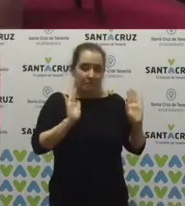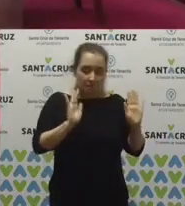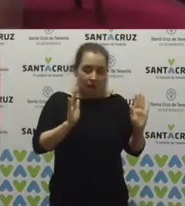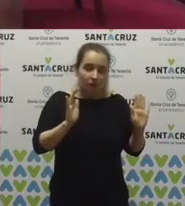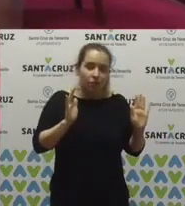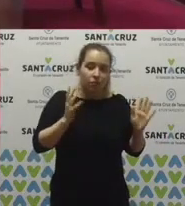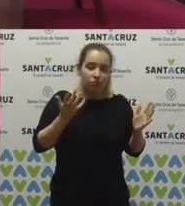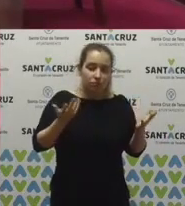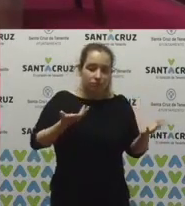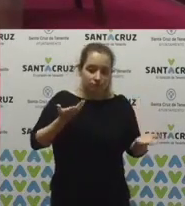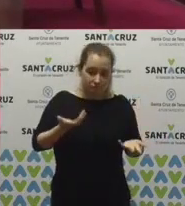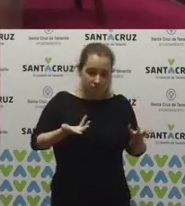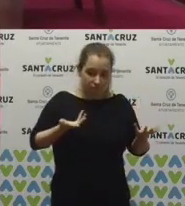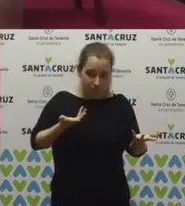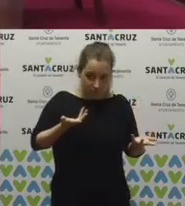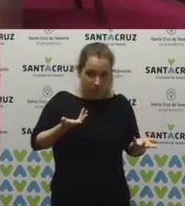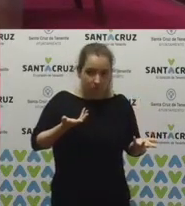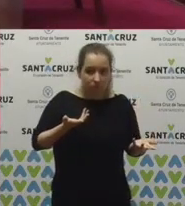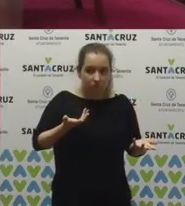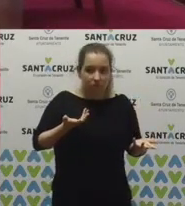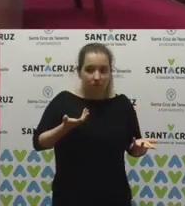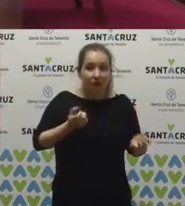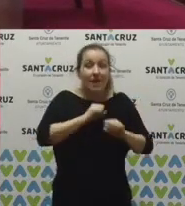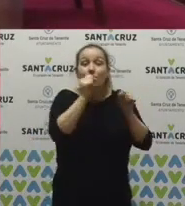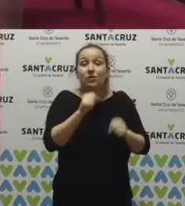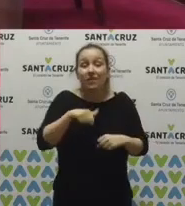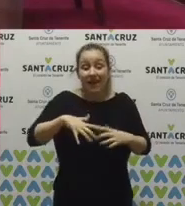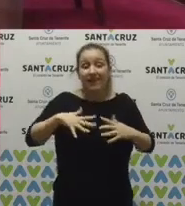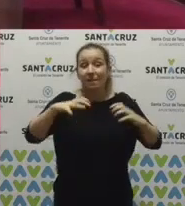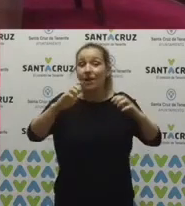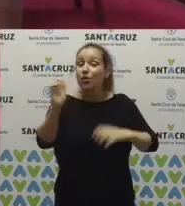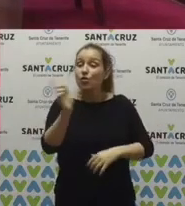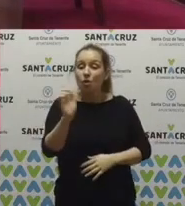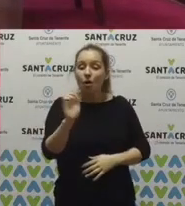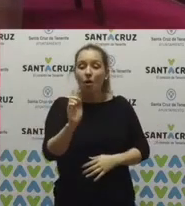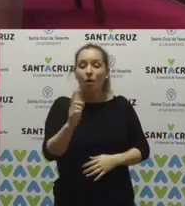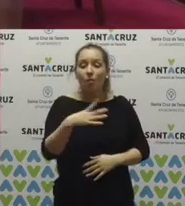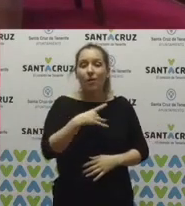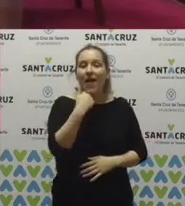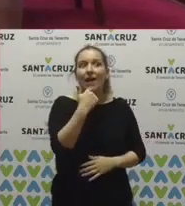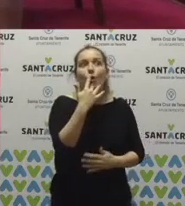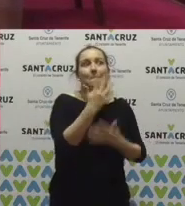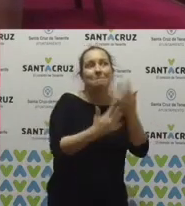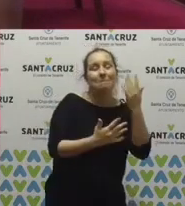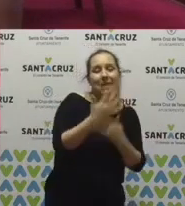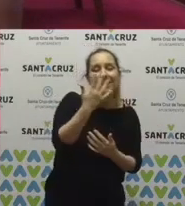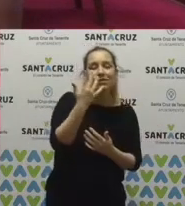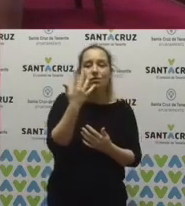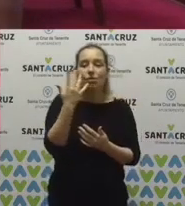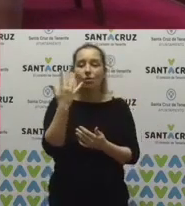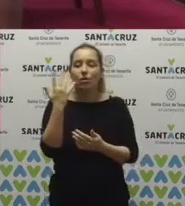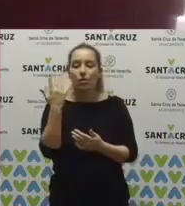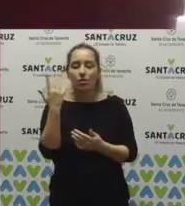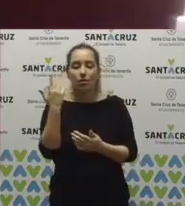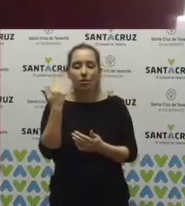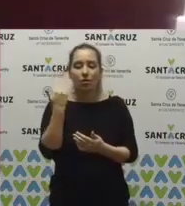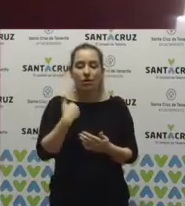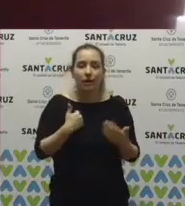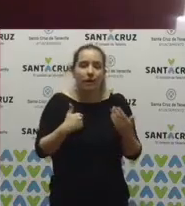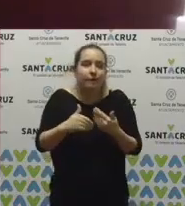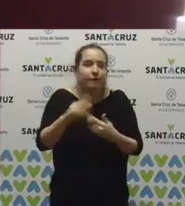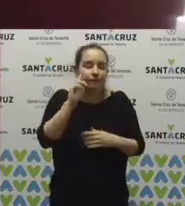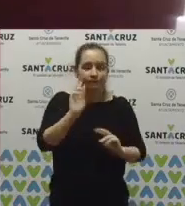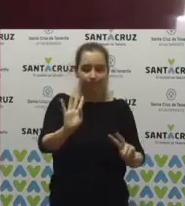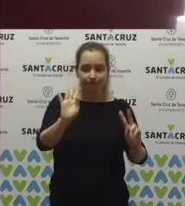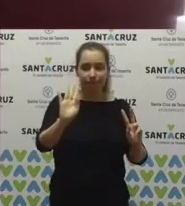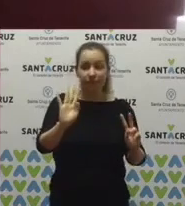decir pero no sería posible en este pleno sería en todo caso una cosa mixta en la que ya tendremos la oportunidad de hablar pero le